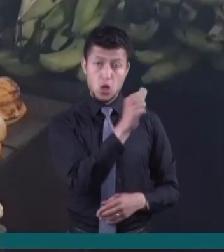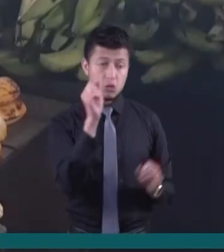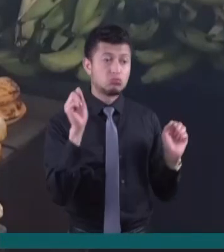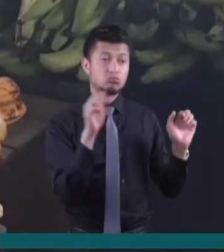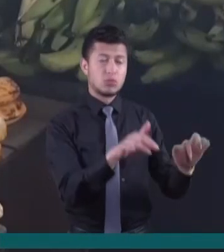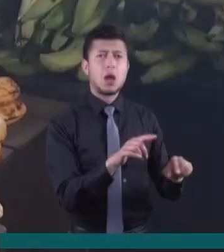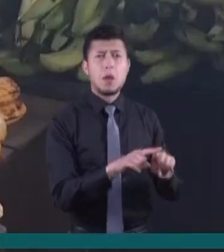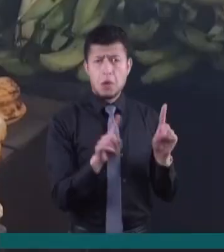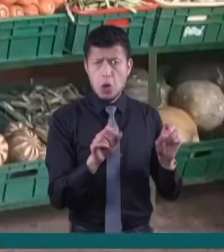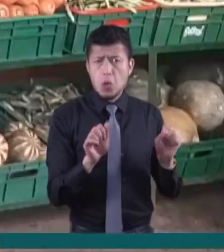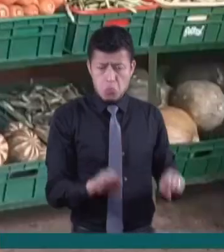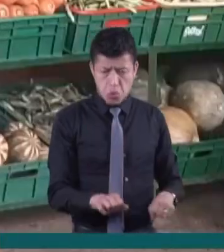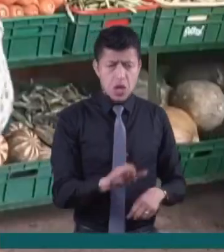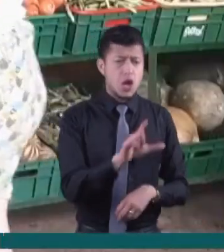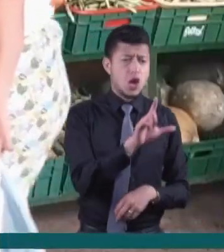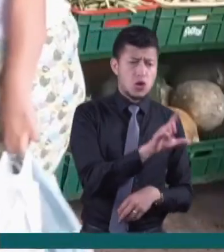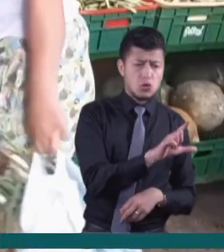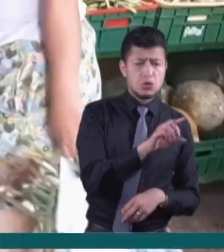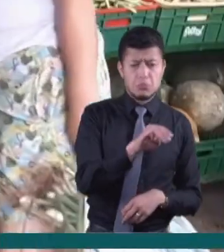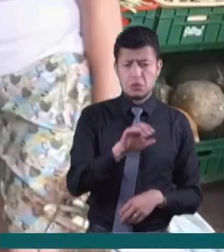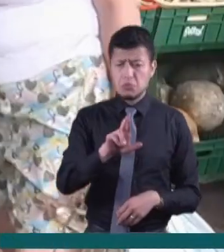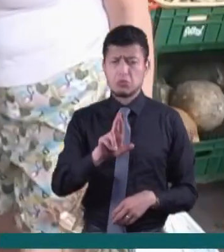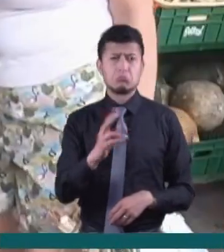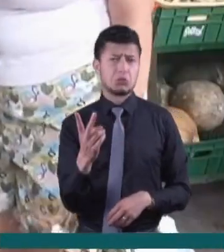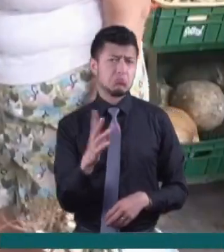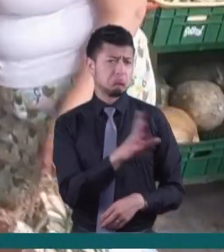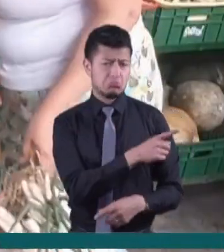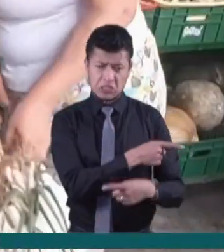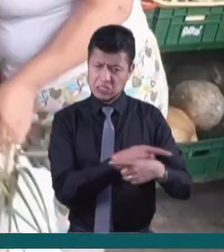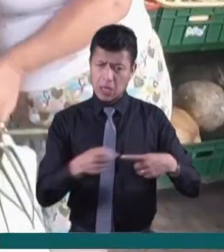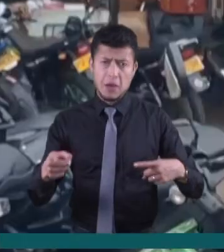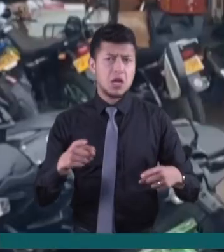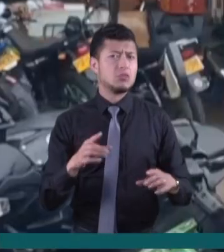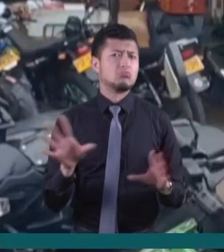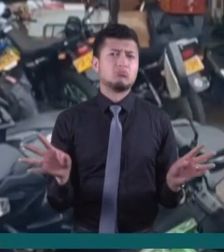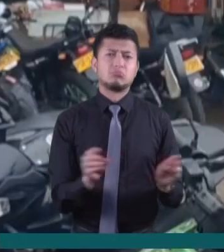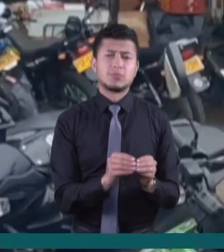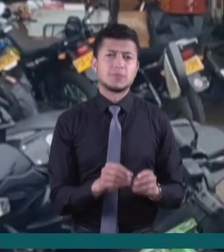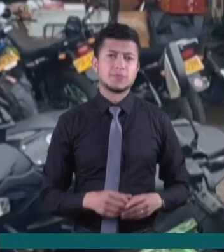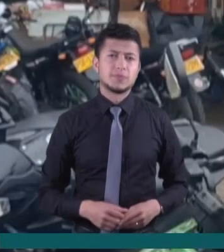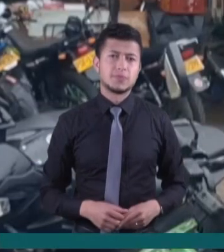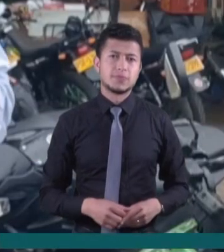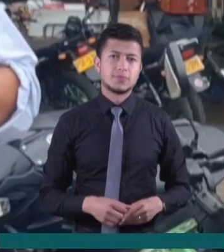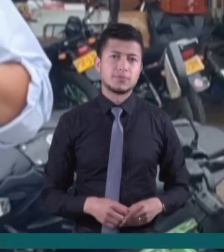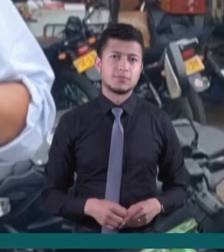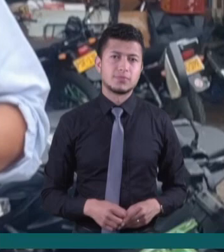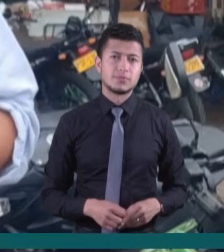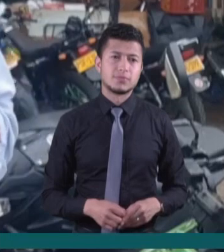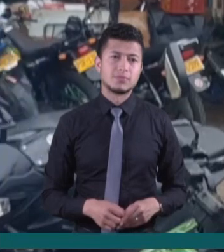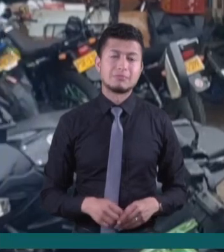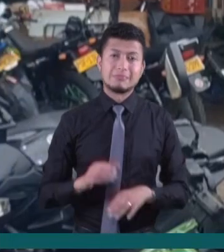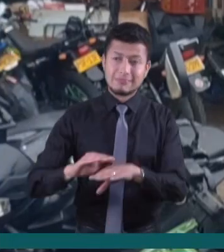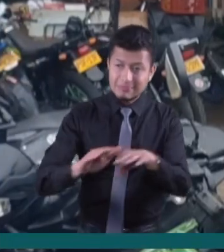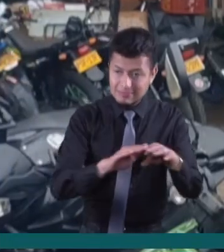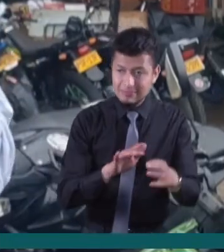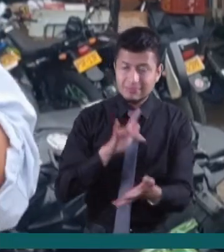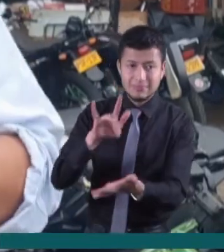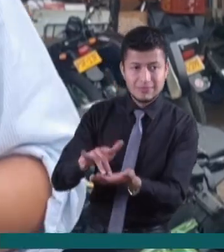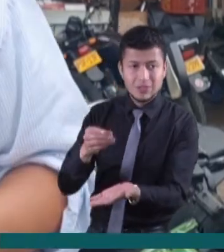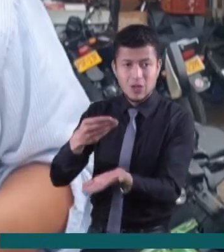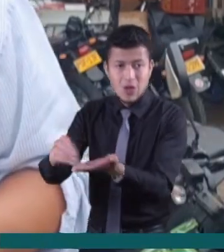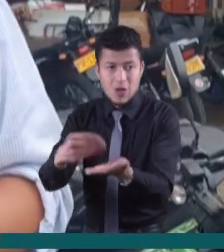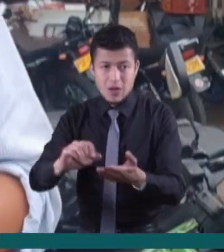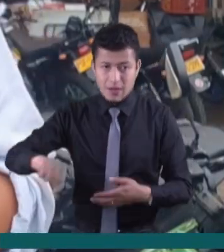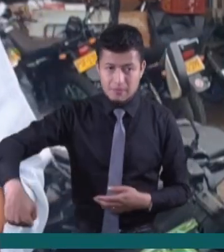mayor movimiento, los compradores encontrarán igualmente atención toda la semana. Nos sumamos a esta invitación a la dinamización comercial.